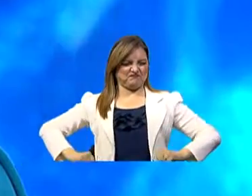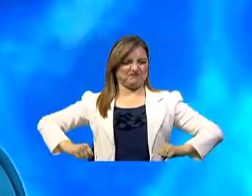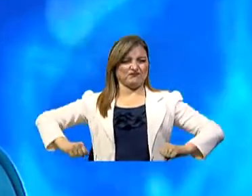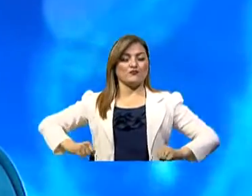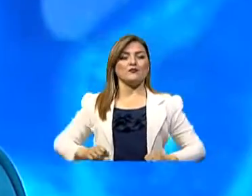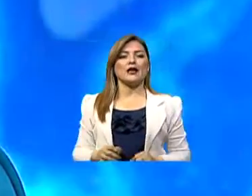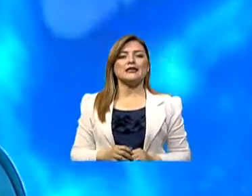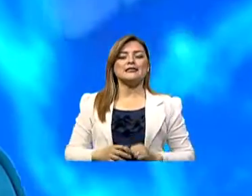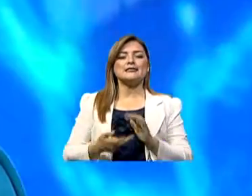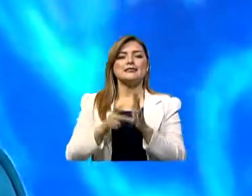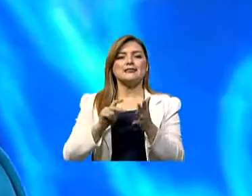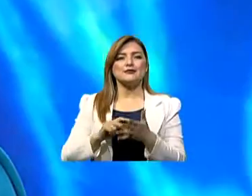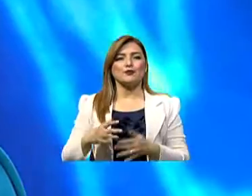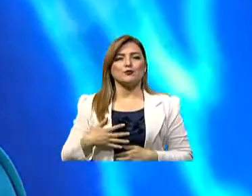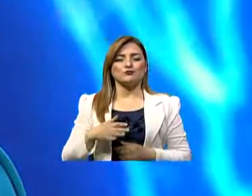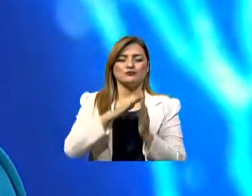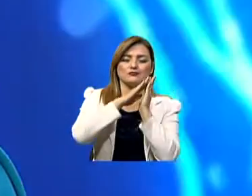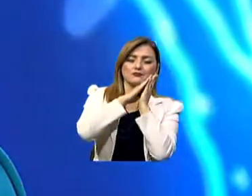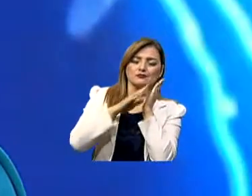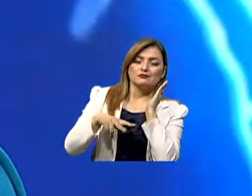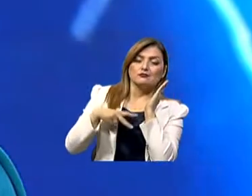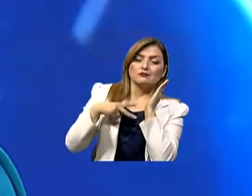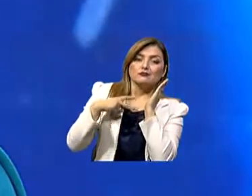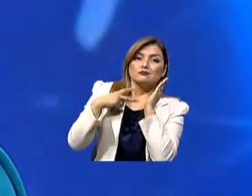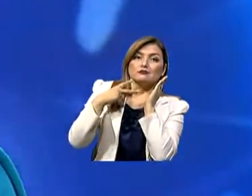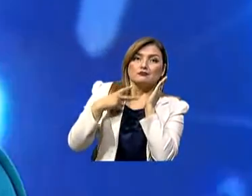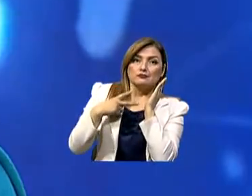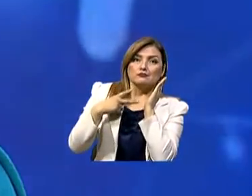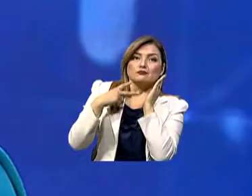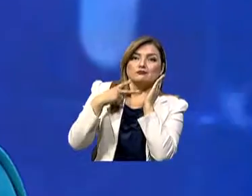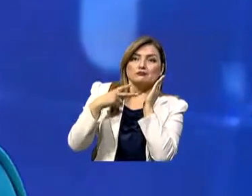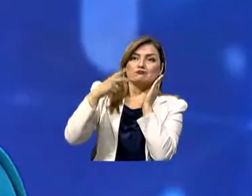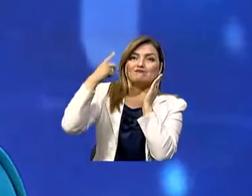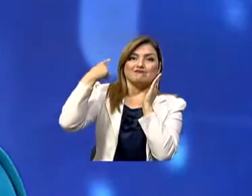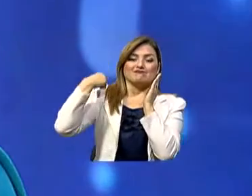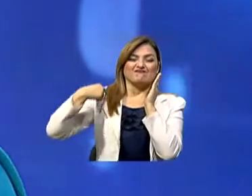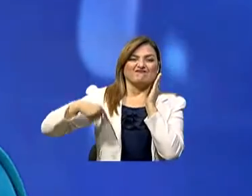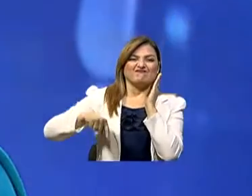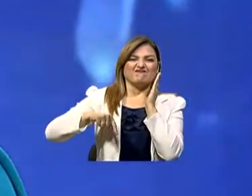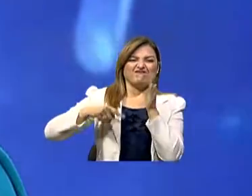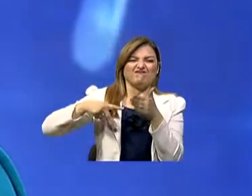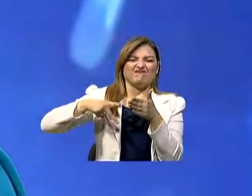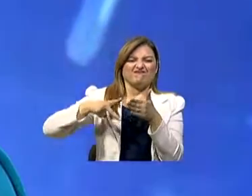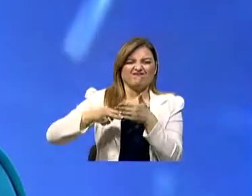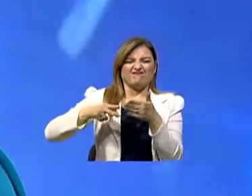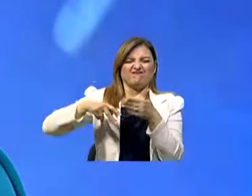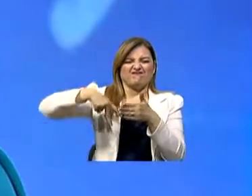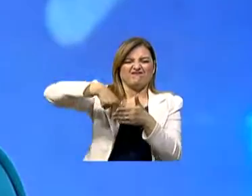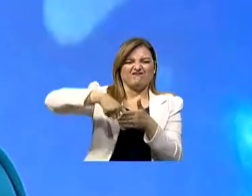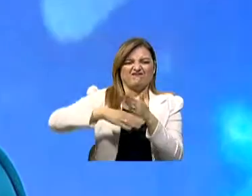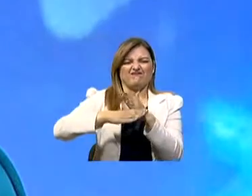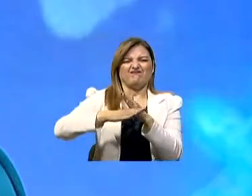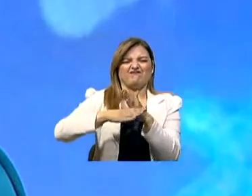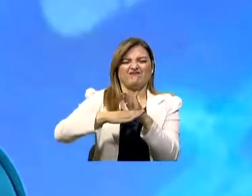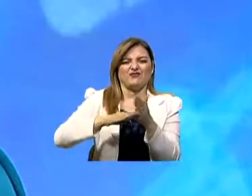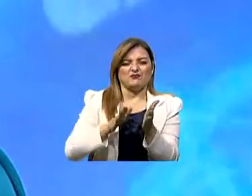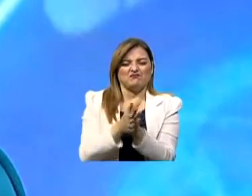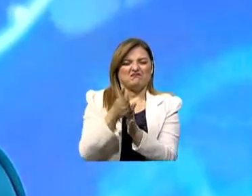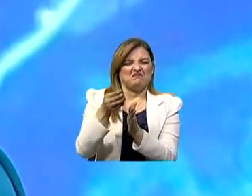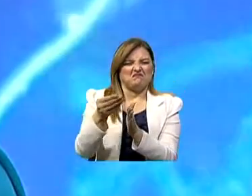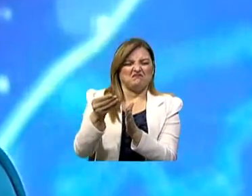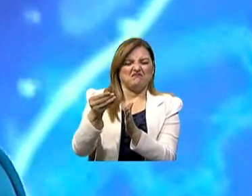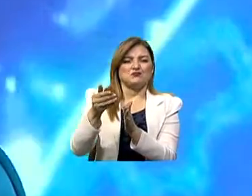de oxígeno a los pulmones y desarrollo al cerebro y producen alteraciones